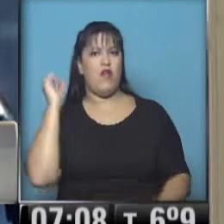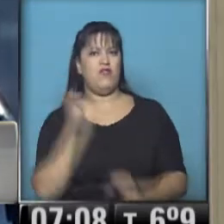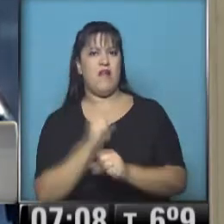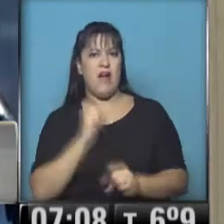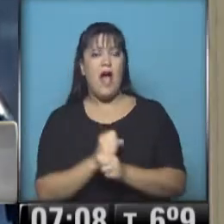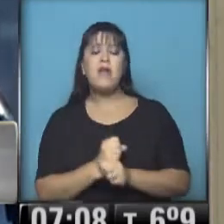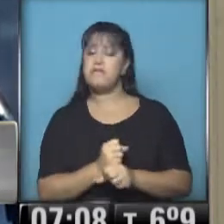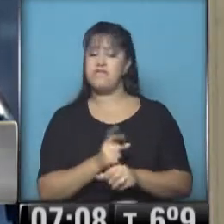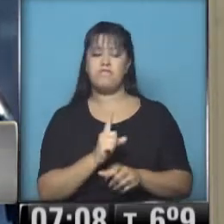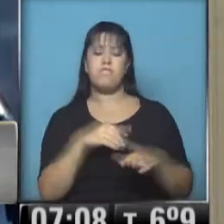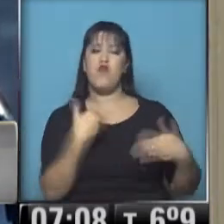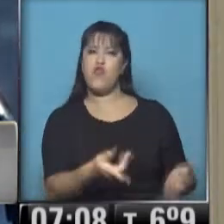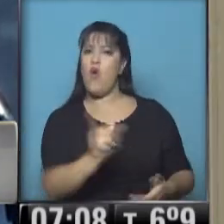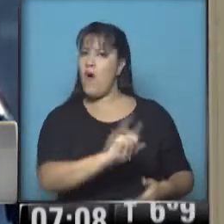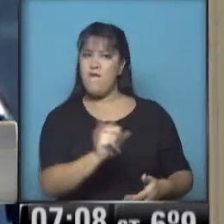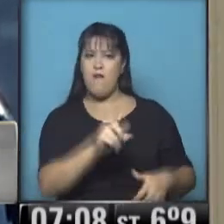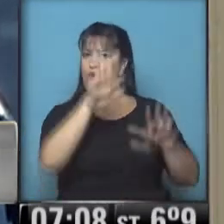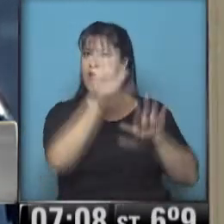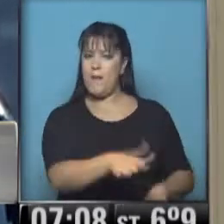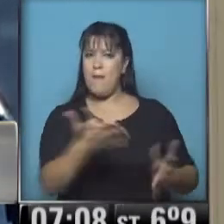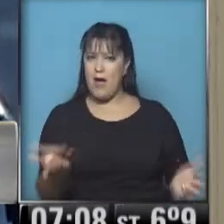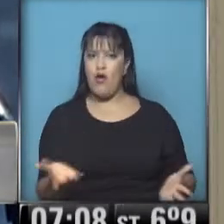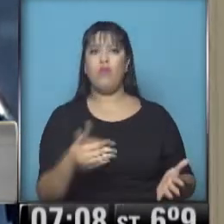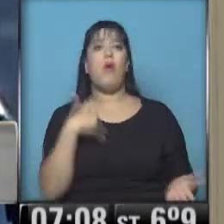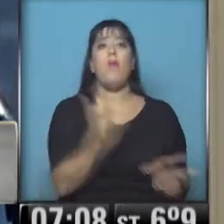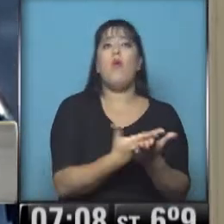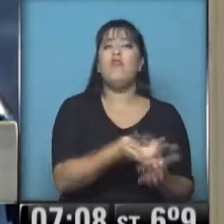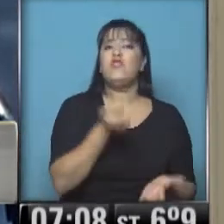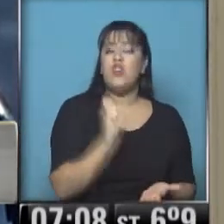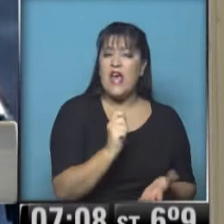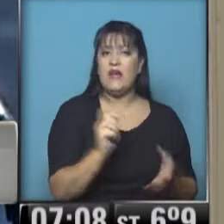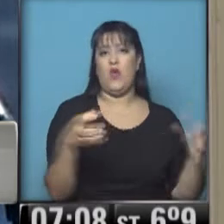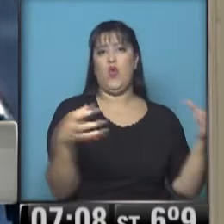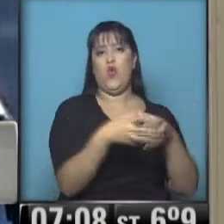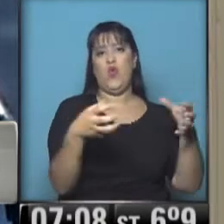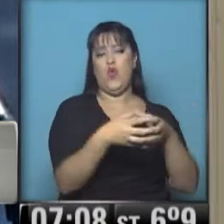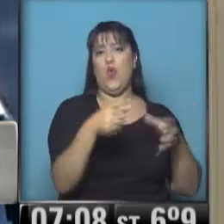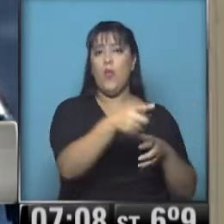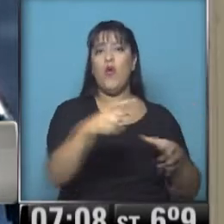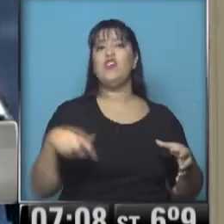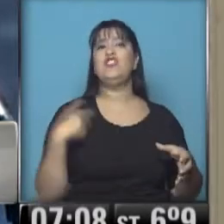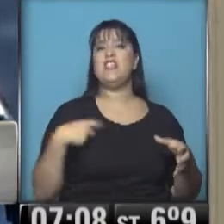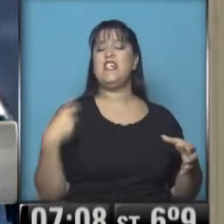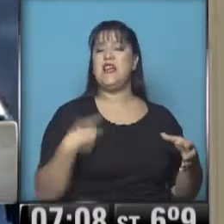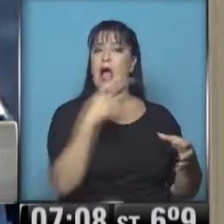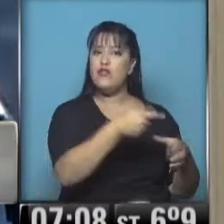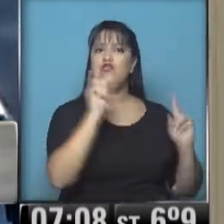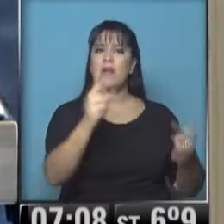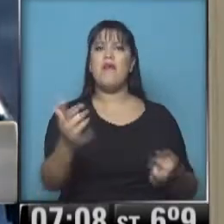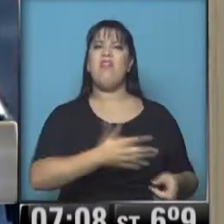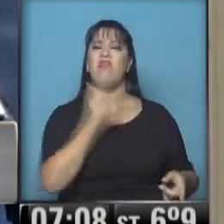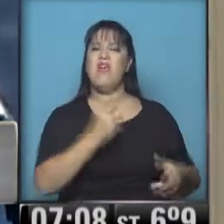adhiriendo al paro propuesto por un grupo de sindicatos de dirigentes